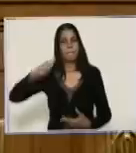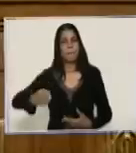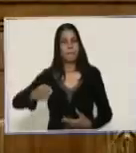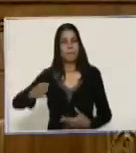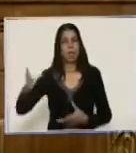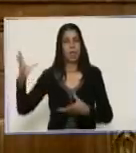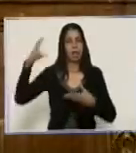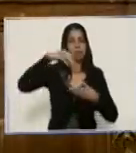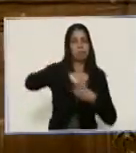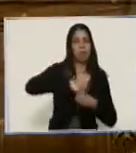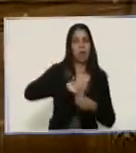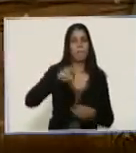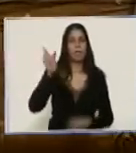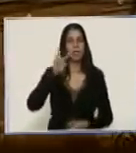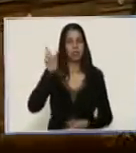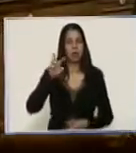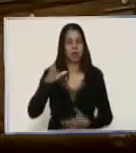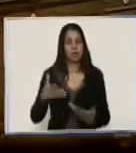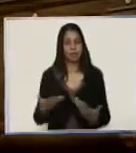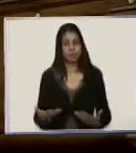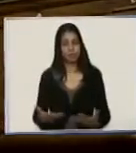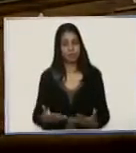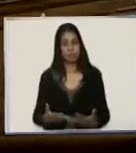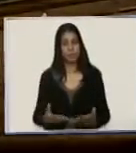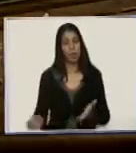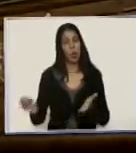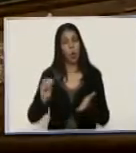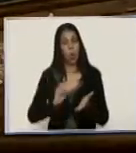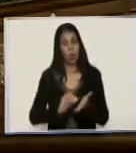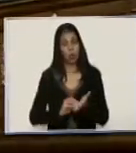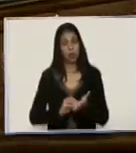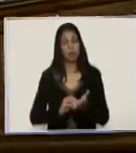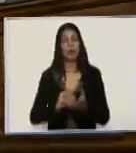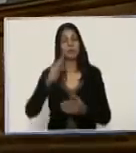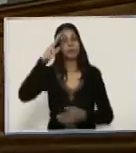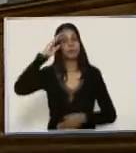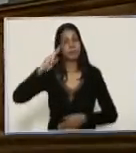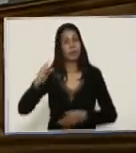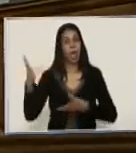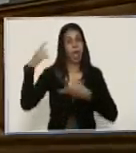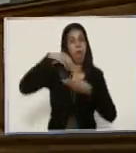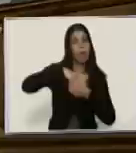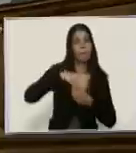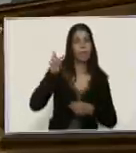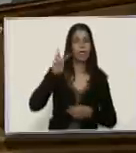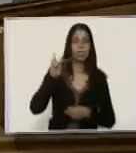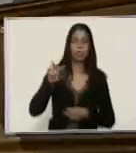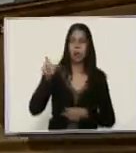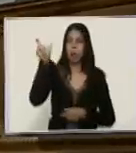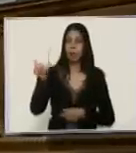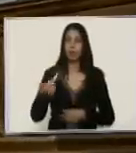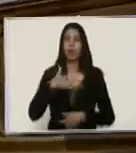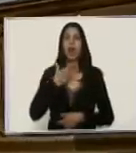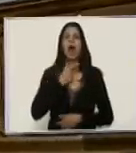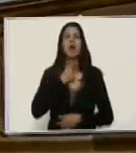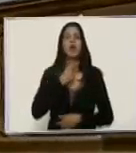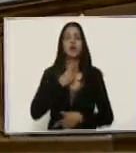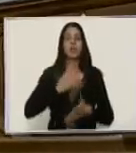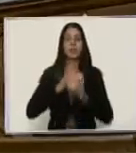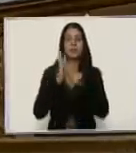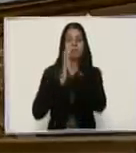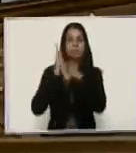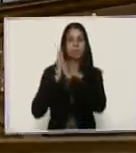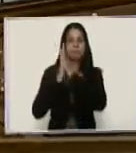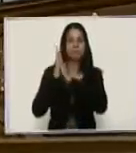en Venezuela. Aquí vamos de nuevo con intervención militar en Venezuela. Le encanta postrar, o mejor